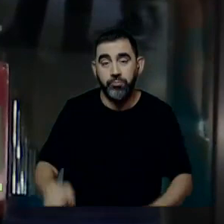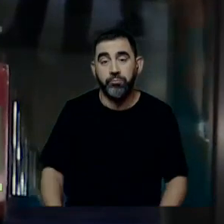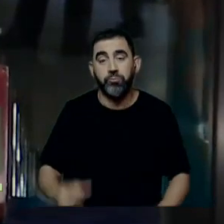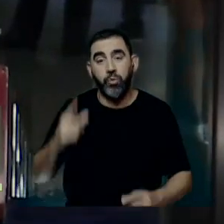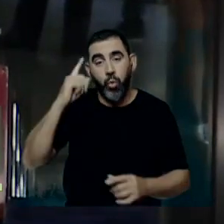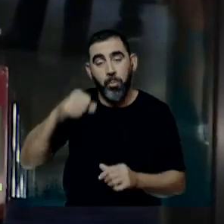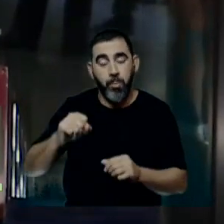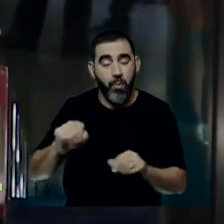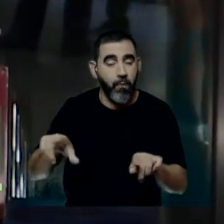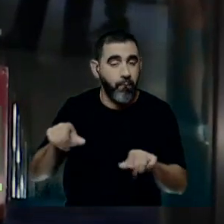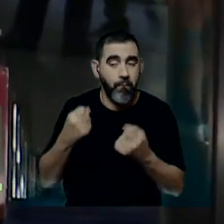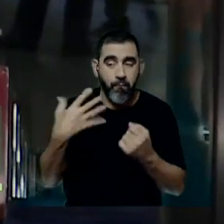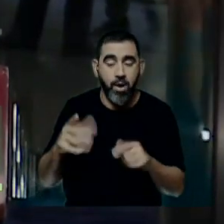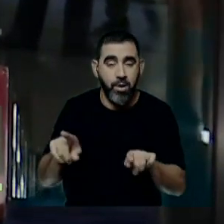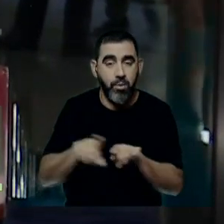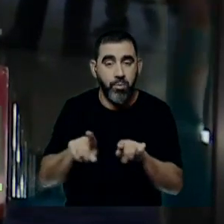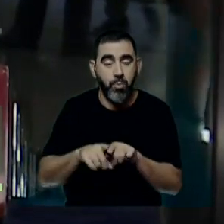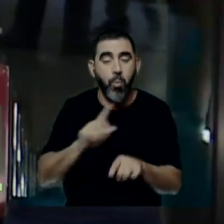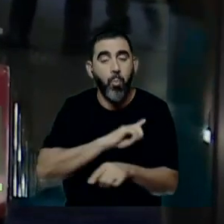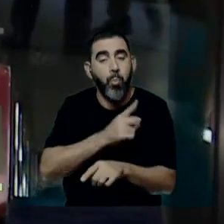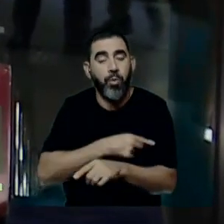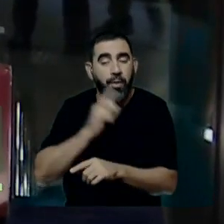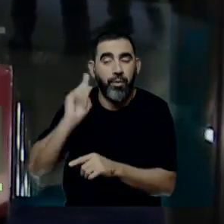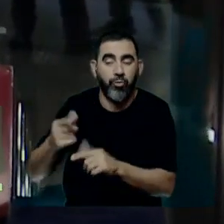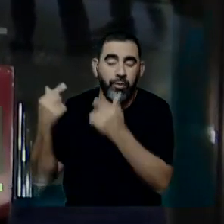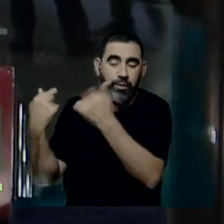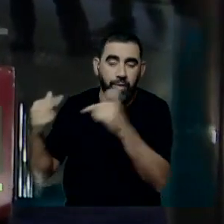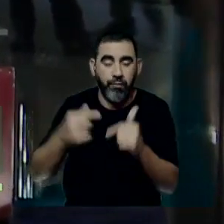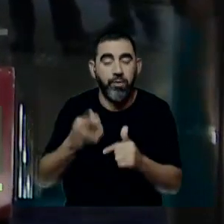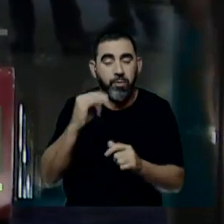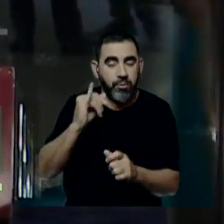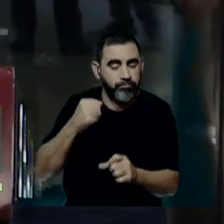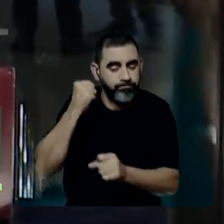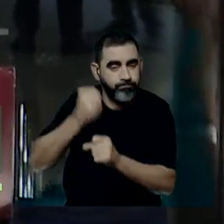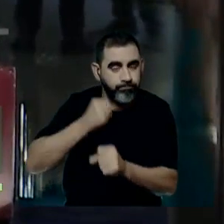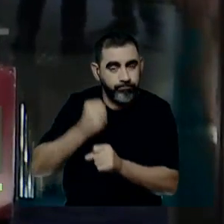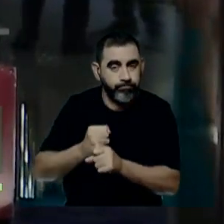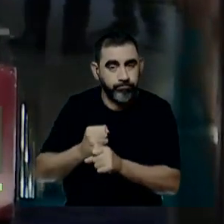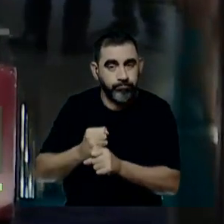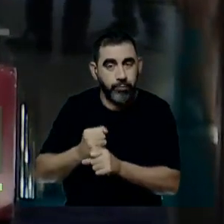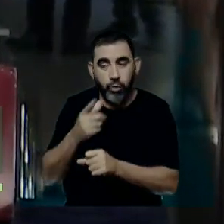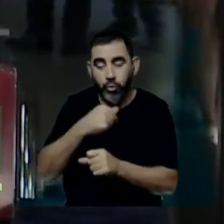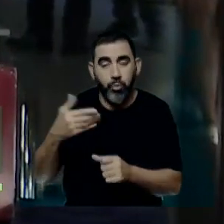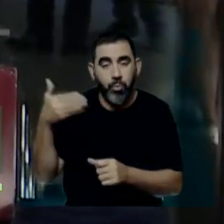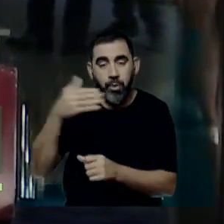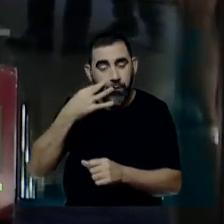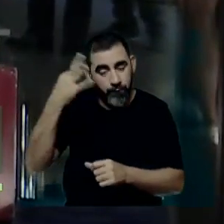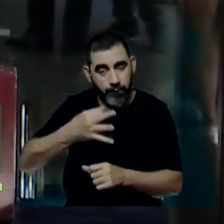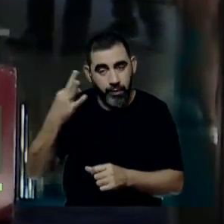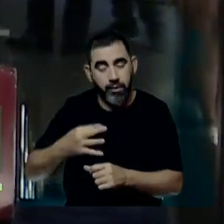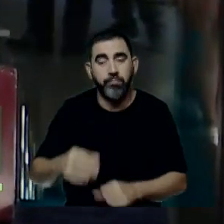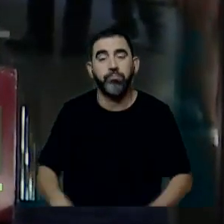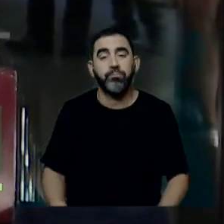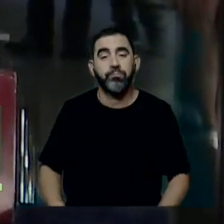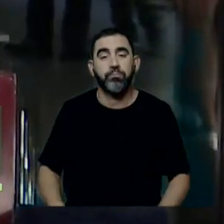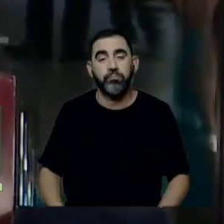opinión es igual de válida. No sé si el poder de decisión no es el mismo, pero es algo en lo que se está trabajando y que la incidencia de nosotros sea real y práctica. Y